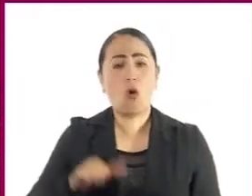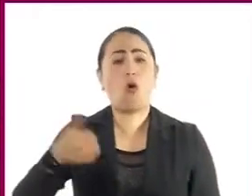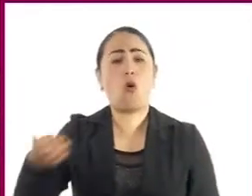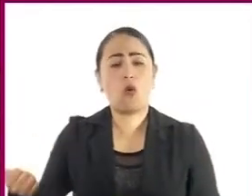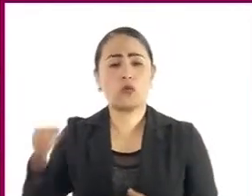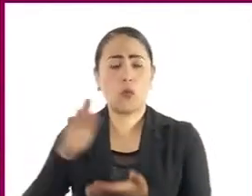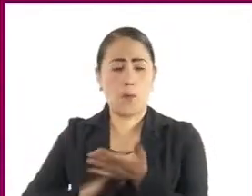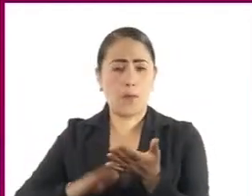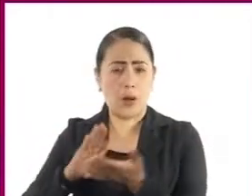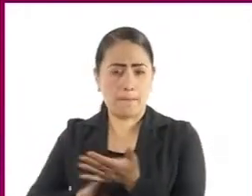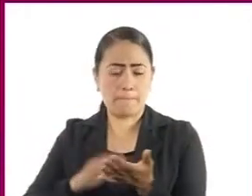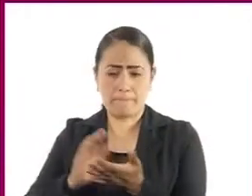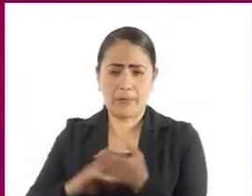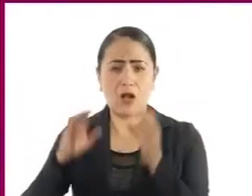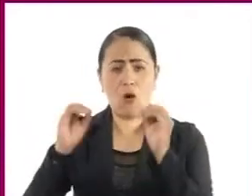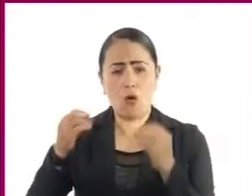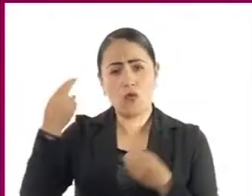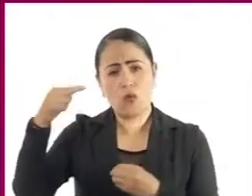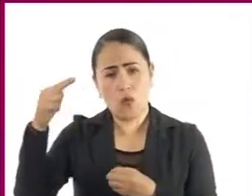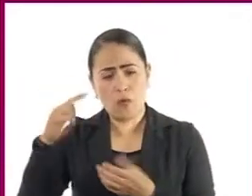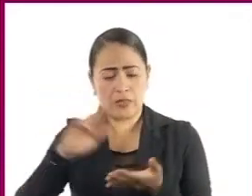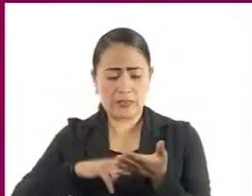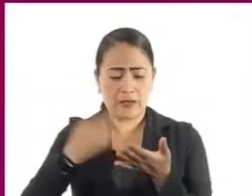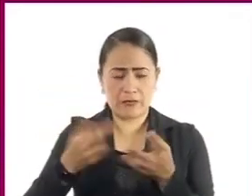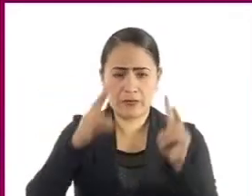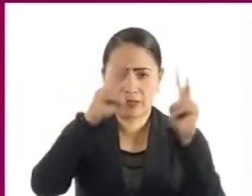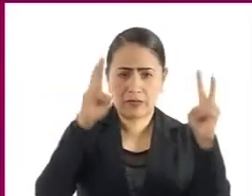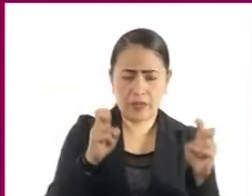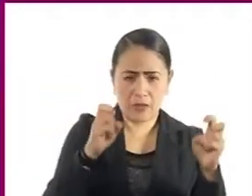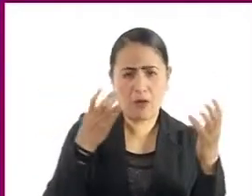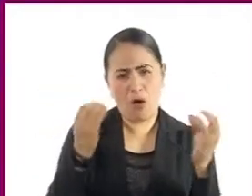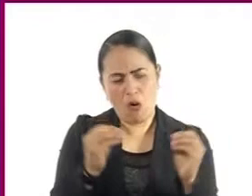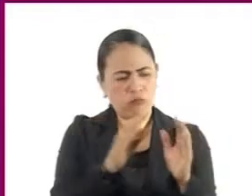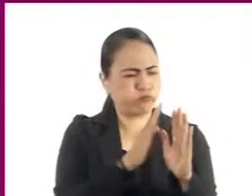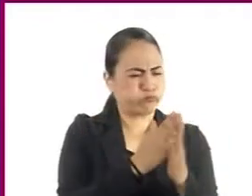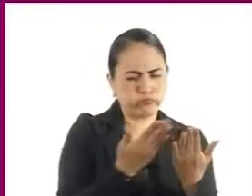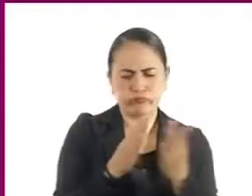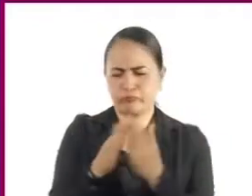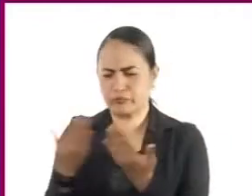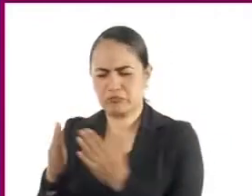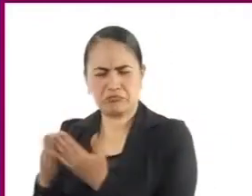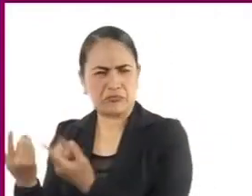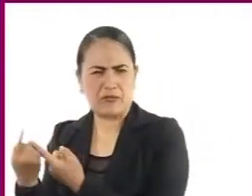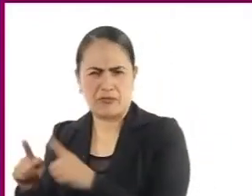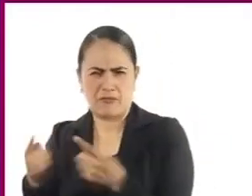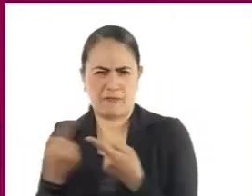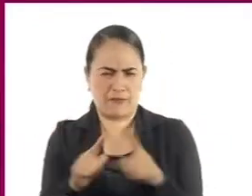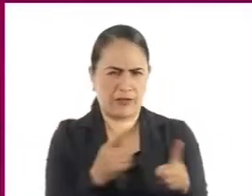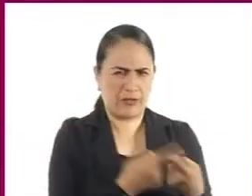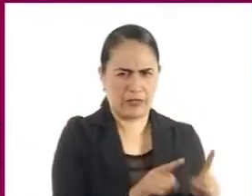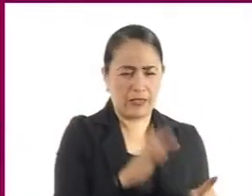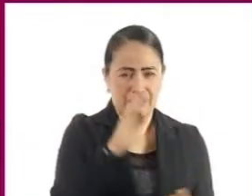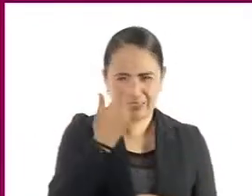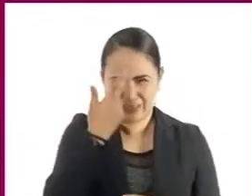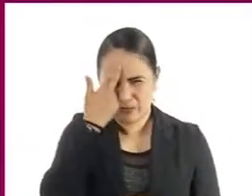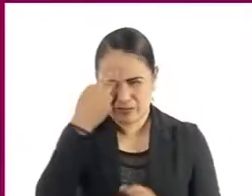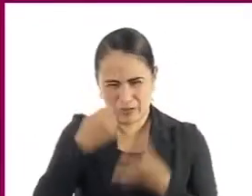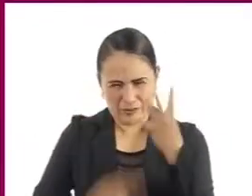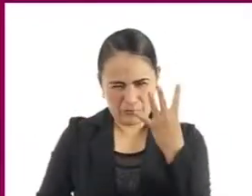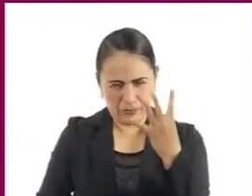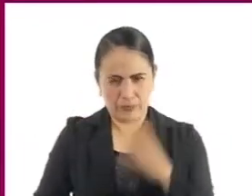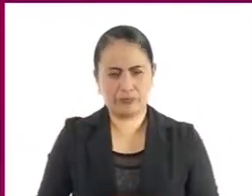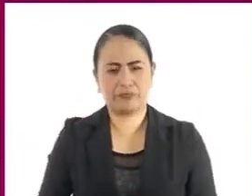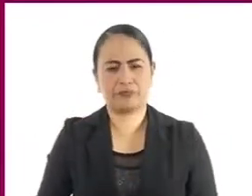o nombres, títulos de revistas y otras publicaciones. Recuerden que los tipos de fuente de información